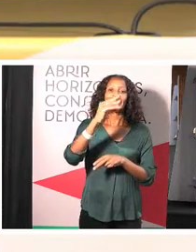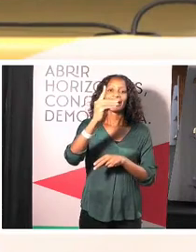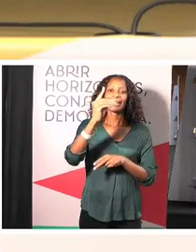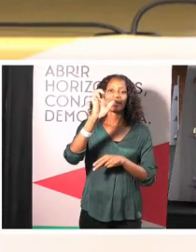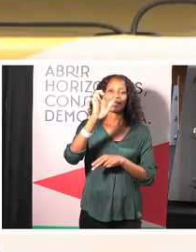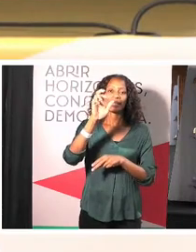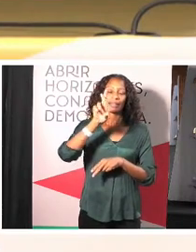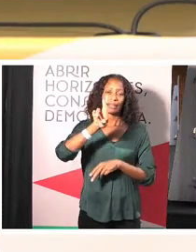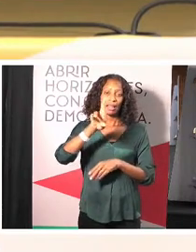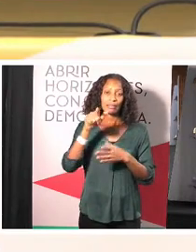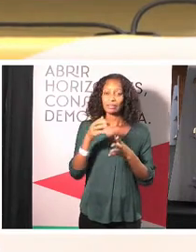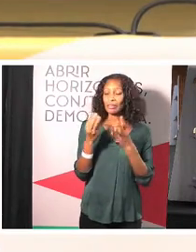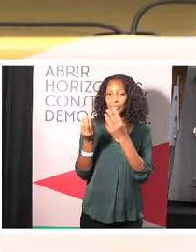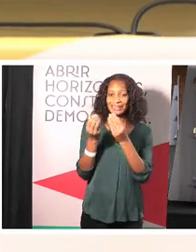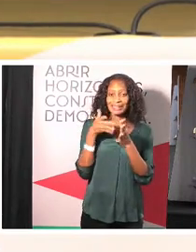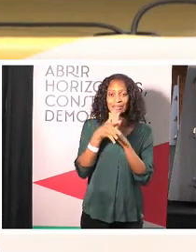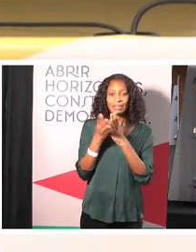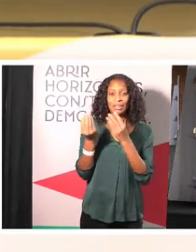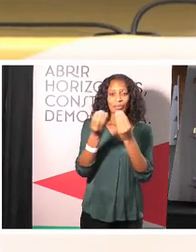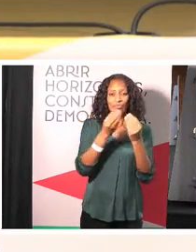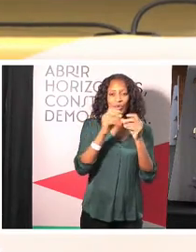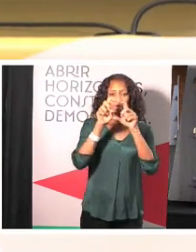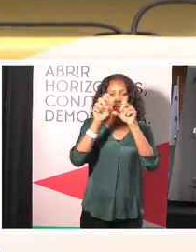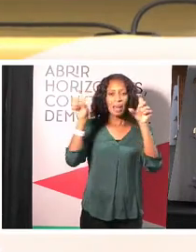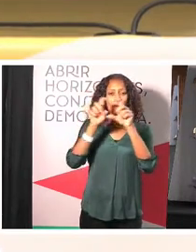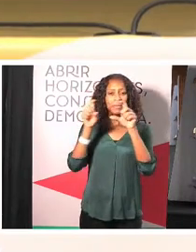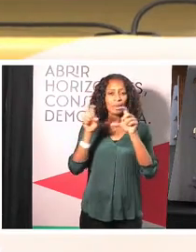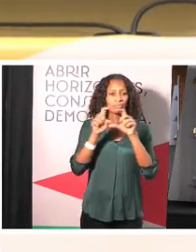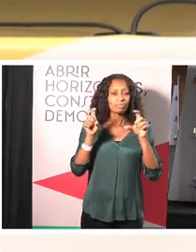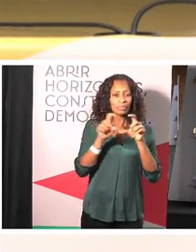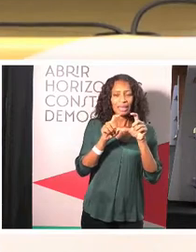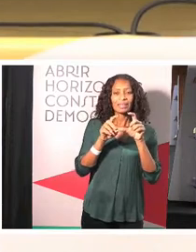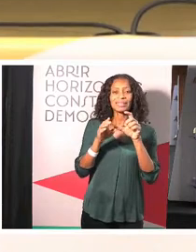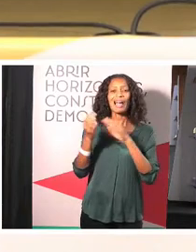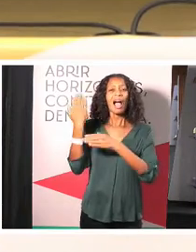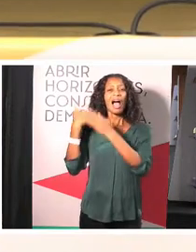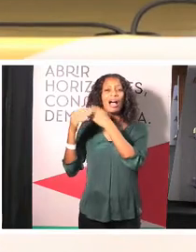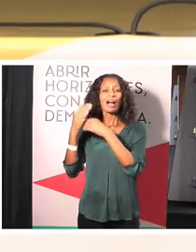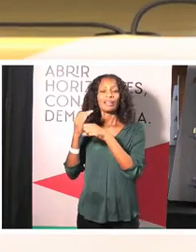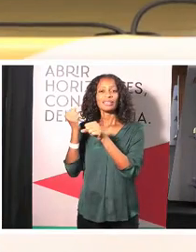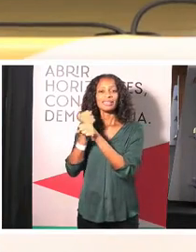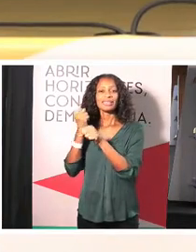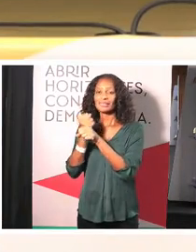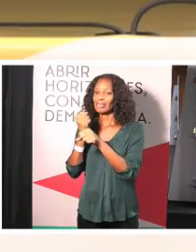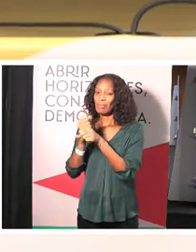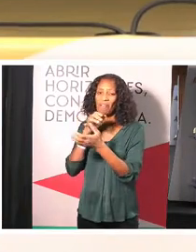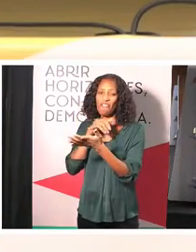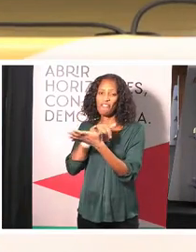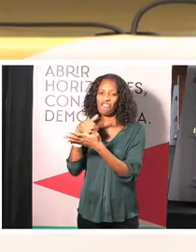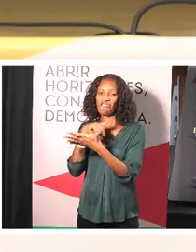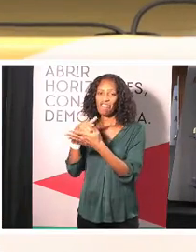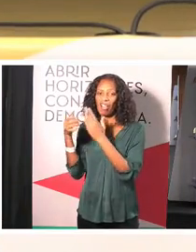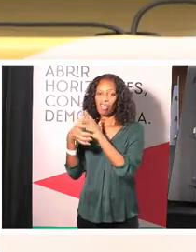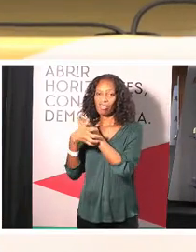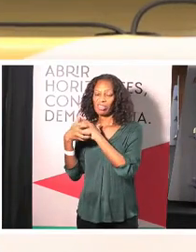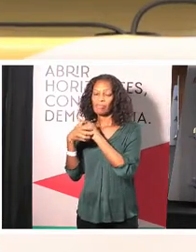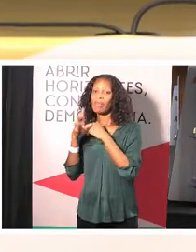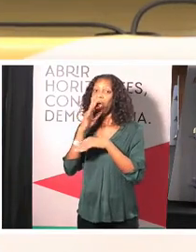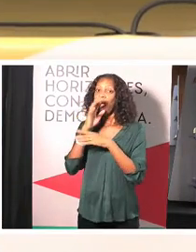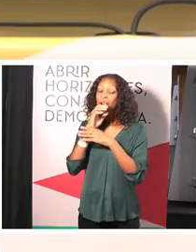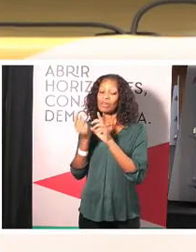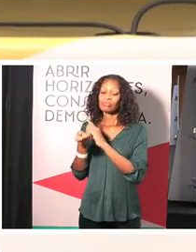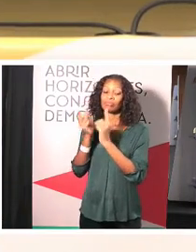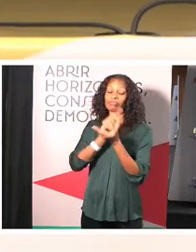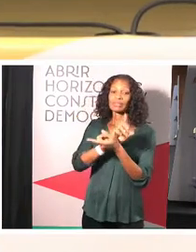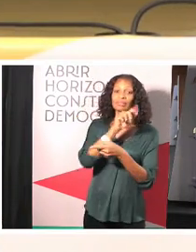han pasado de tener pues trabajos precarios y no asalariados a ya trabajos propios, pero también es verdad que lo que nos demuestra